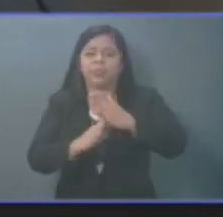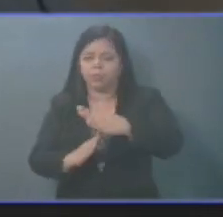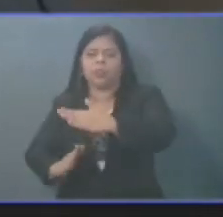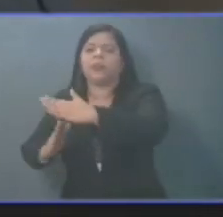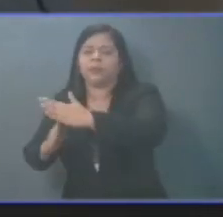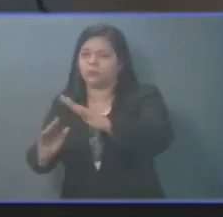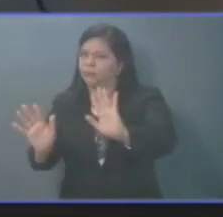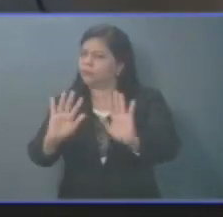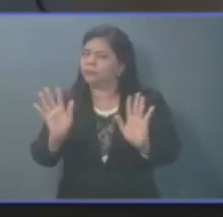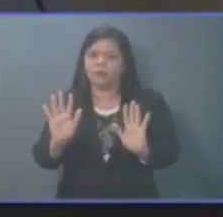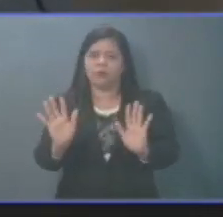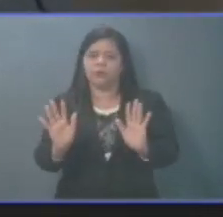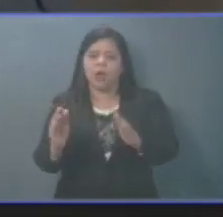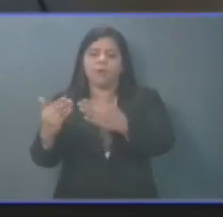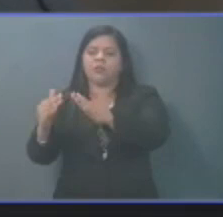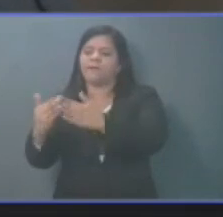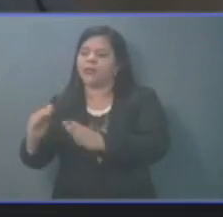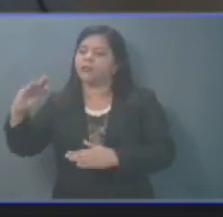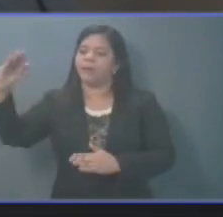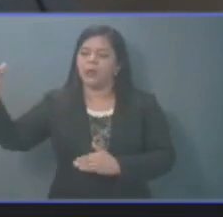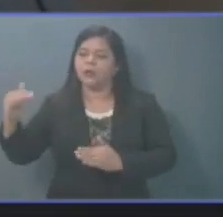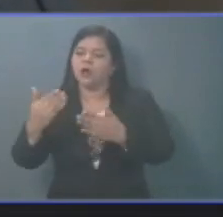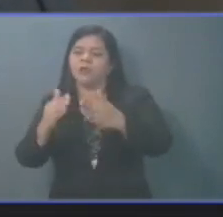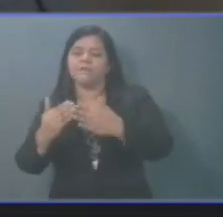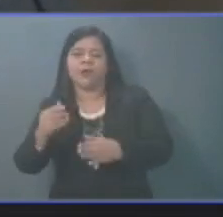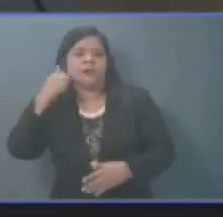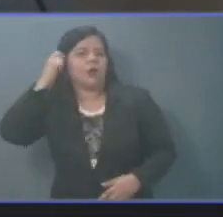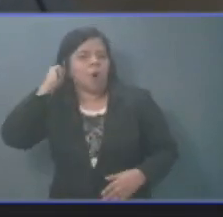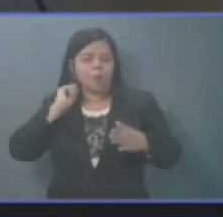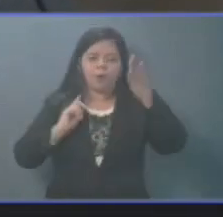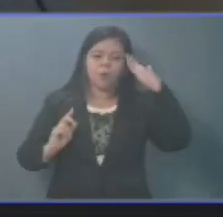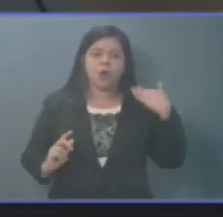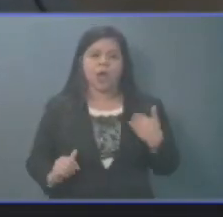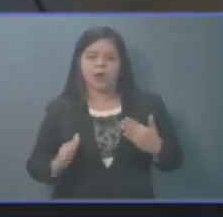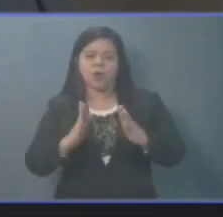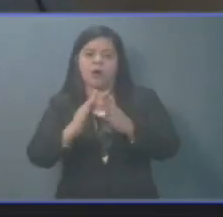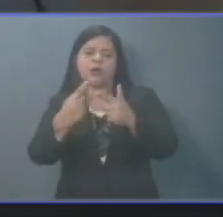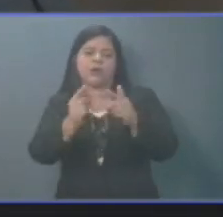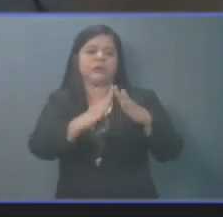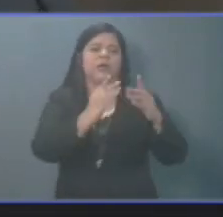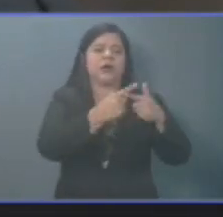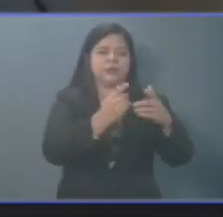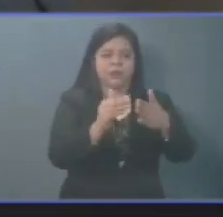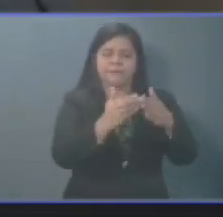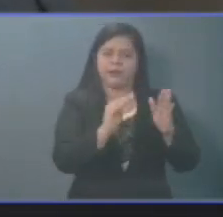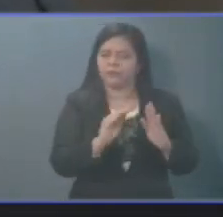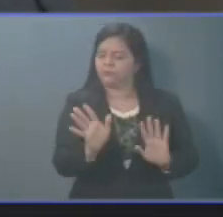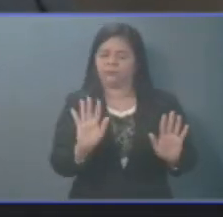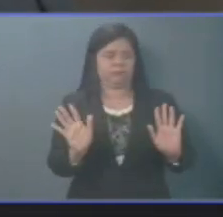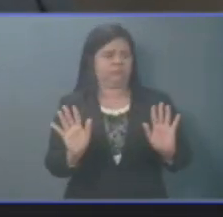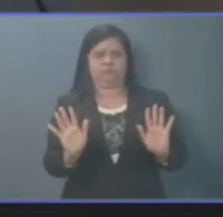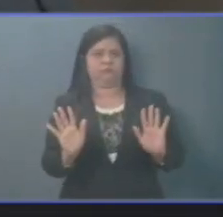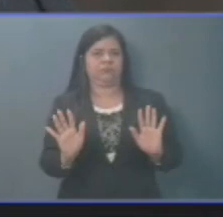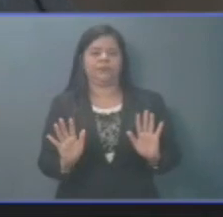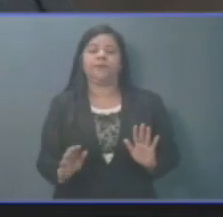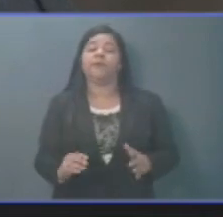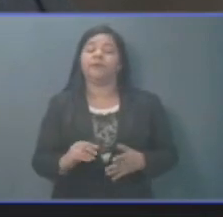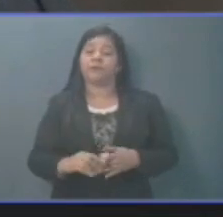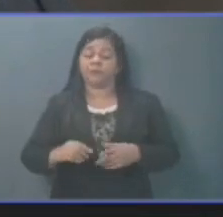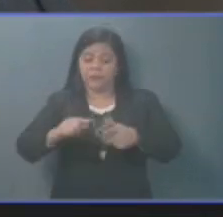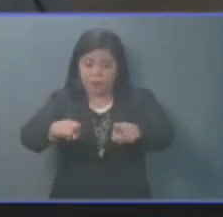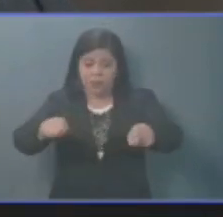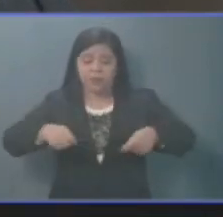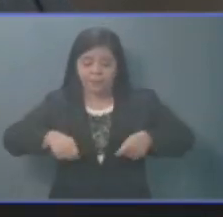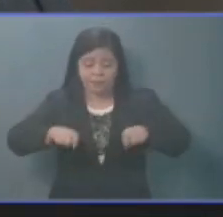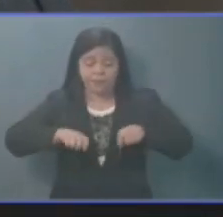que se basen en diferencias de nacionalidad, raza, sexo o religión. Segundo, que la Convención de las Naciones Unidas sobre